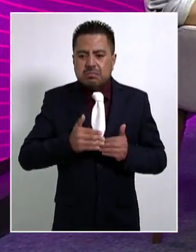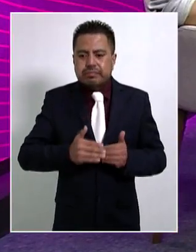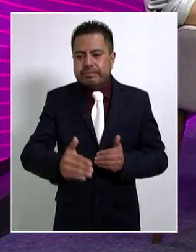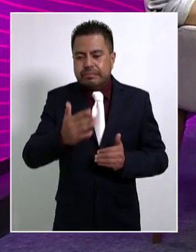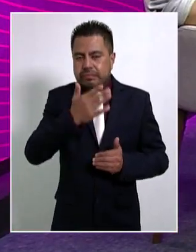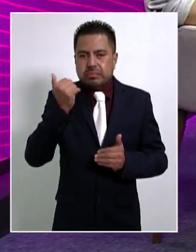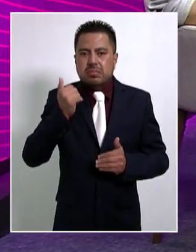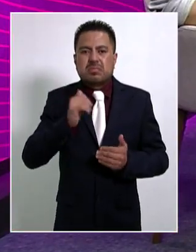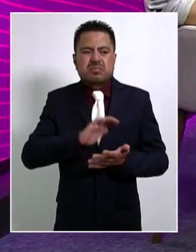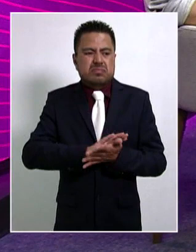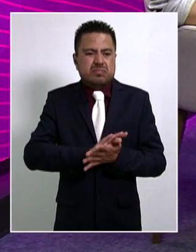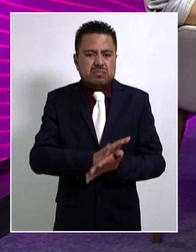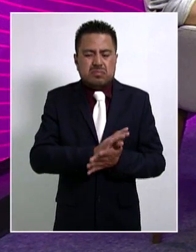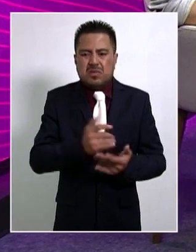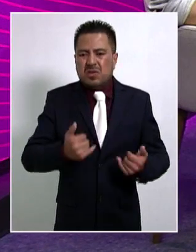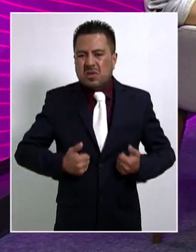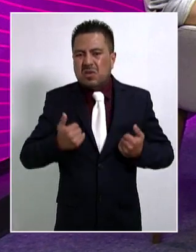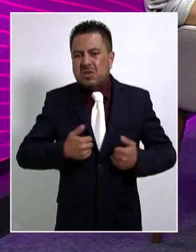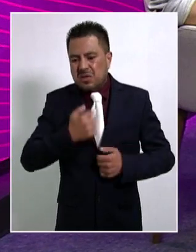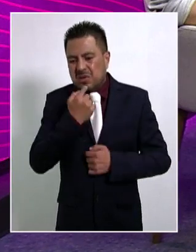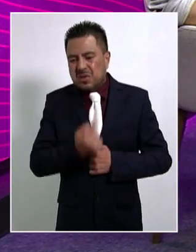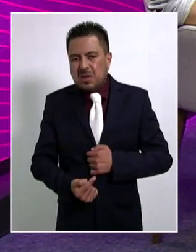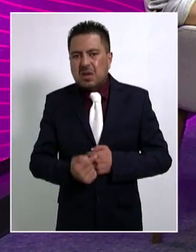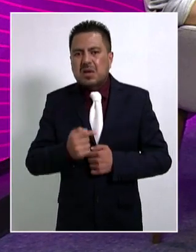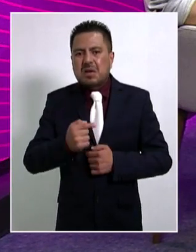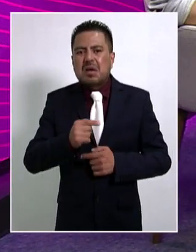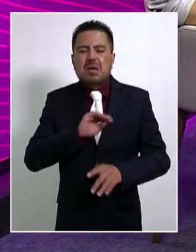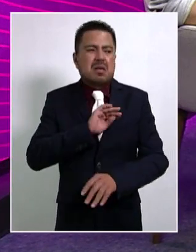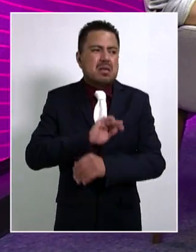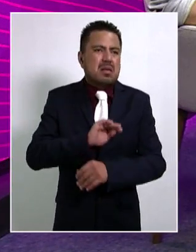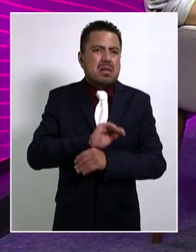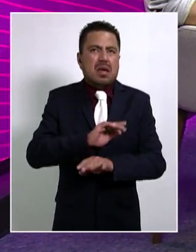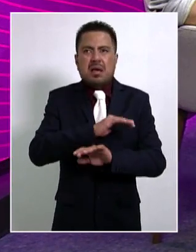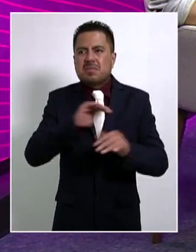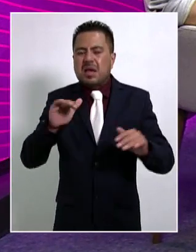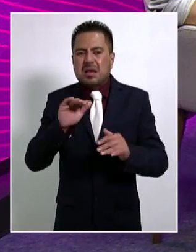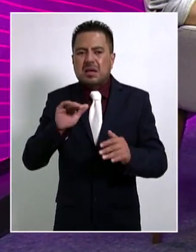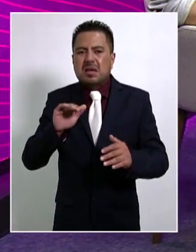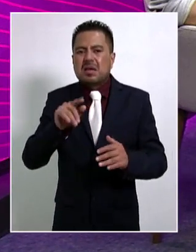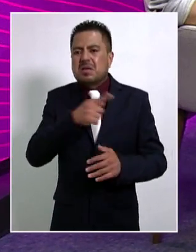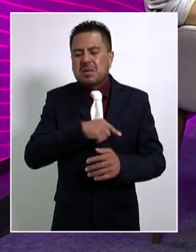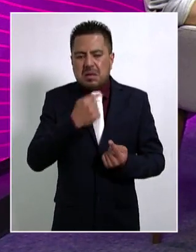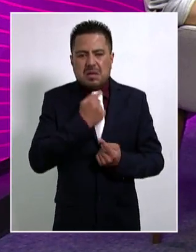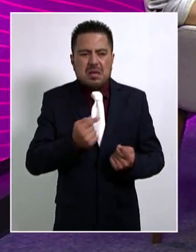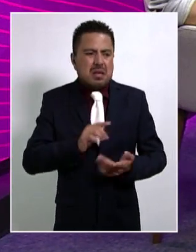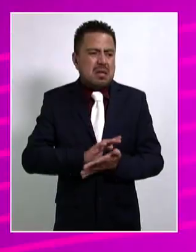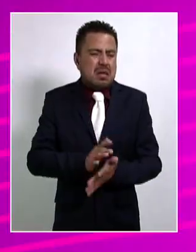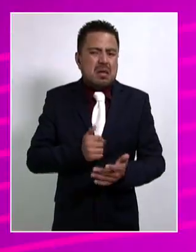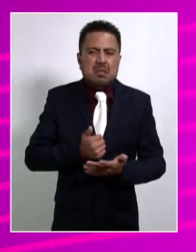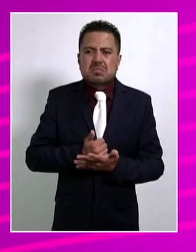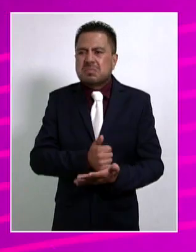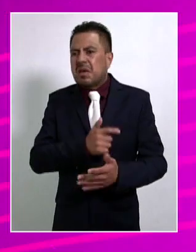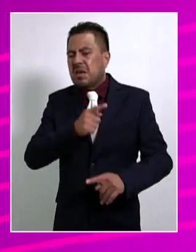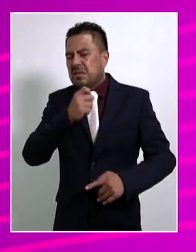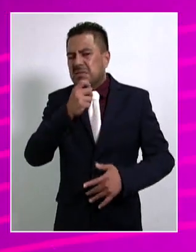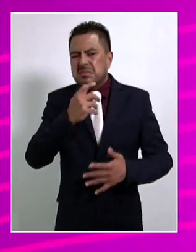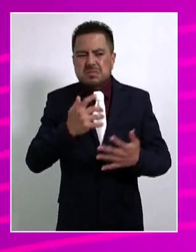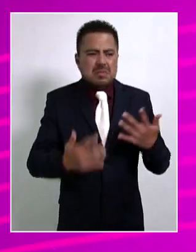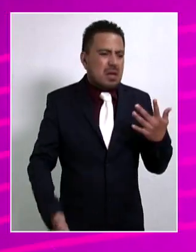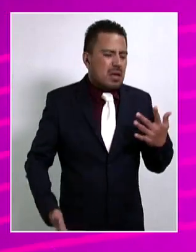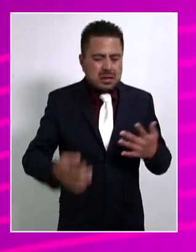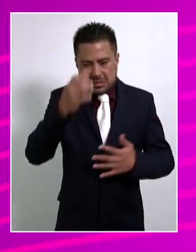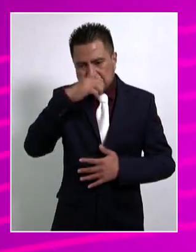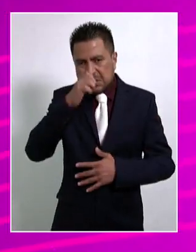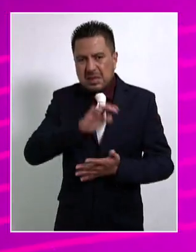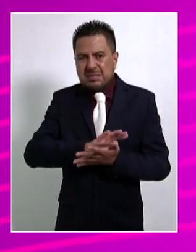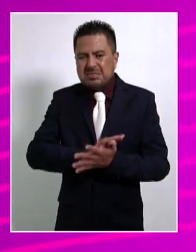momento. El bullying en la infancia, ignorar a las personas mayores, no infantilizarlas, en fin, hay una serie de experiencias